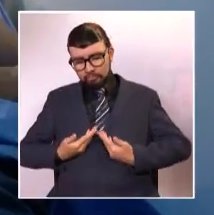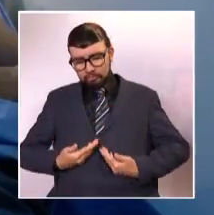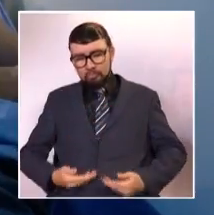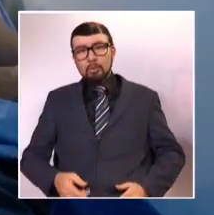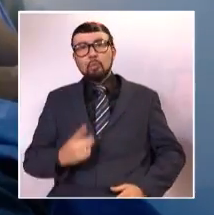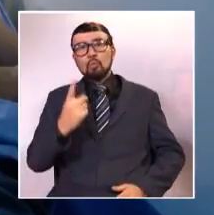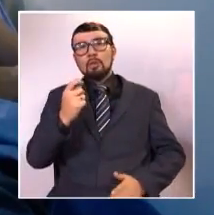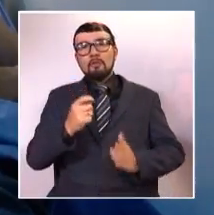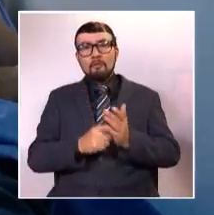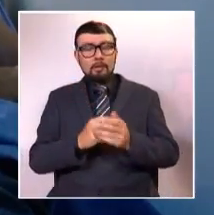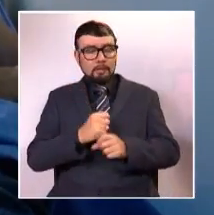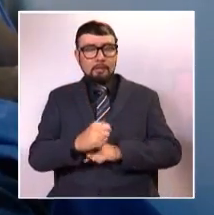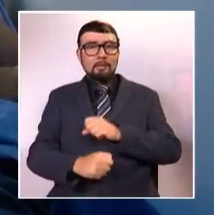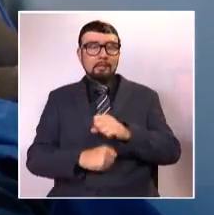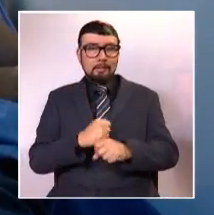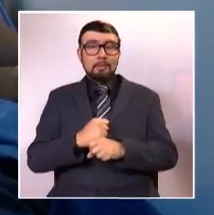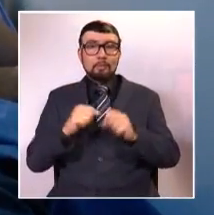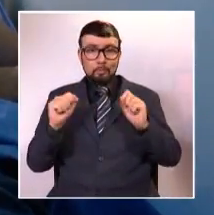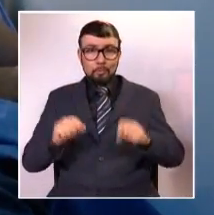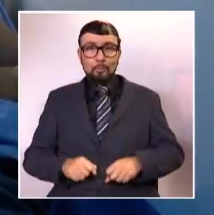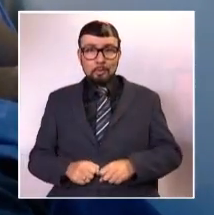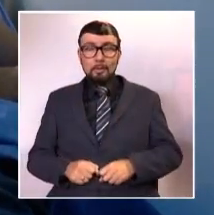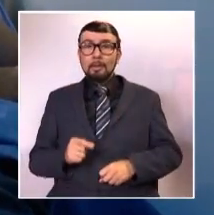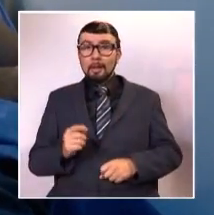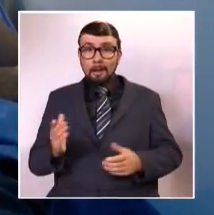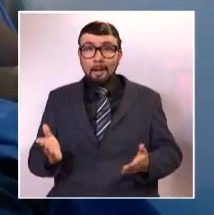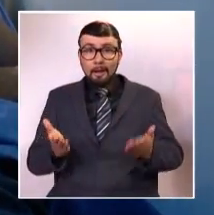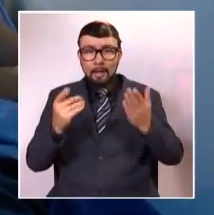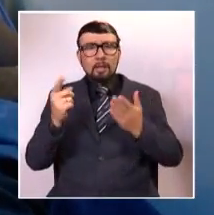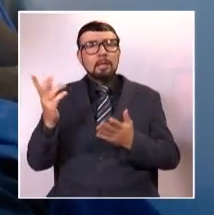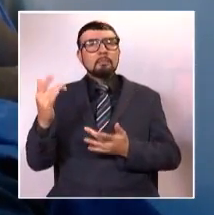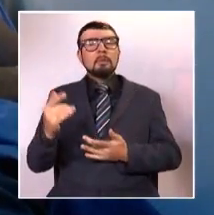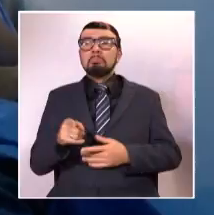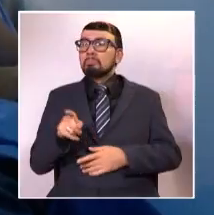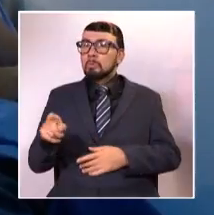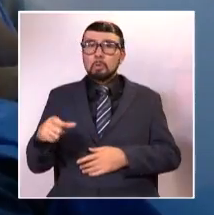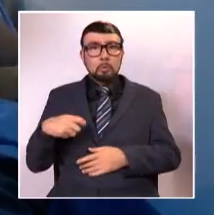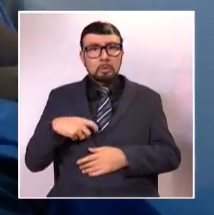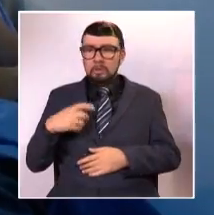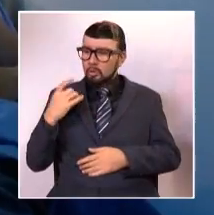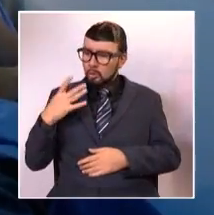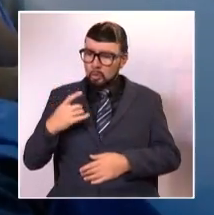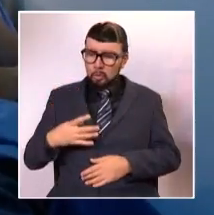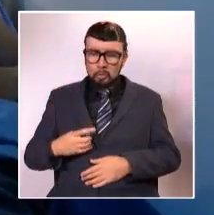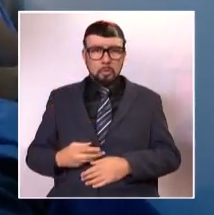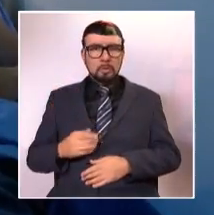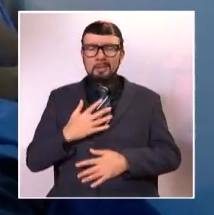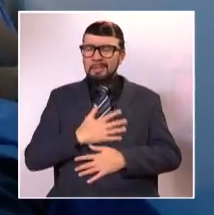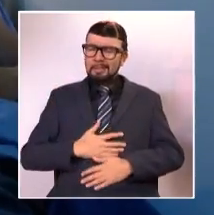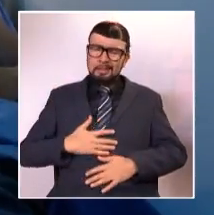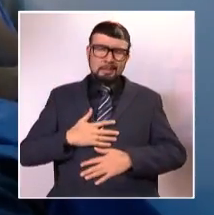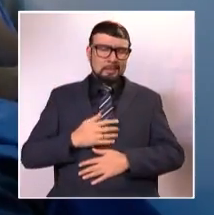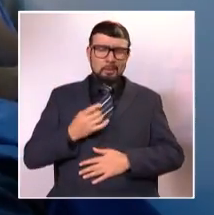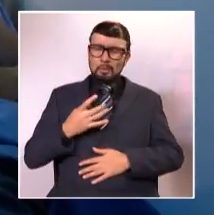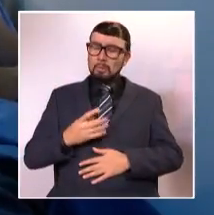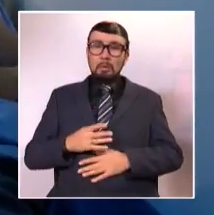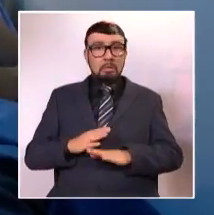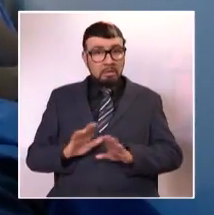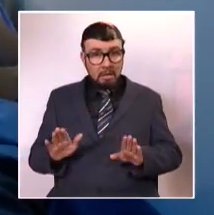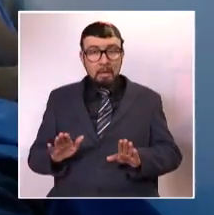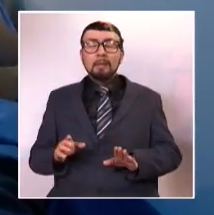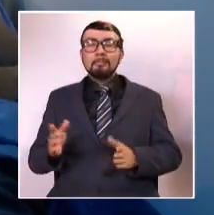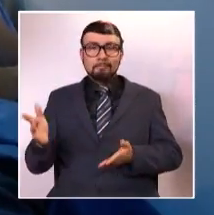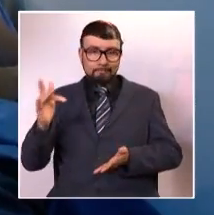año, ¿sí? Aquí los esperamos. Esto no implica, no tiene ningún dolor, ninguna molestia, y nos vamos